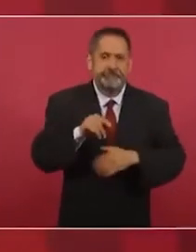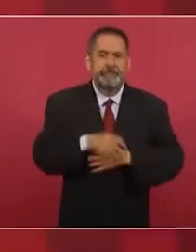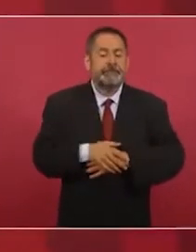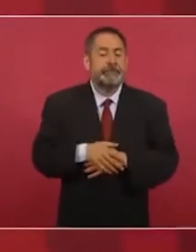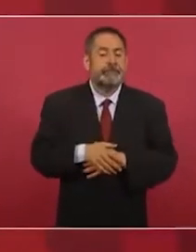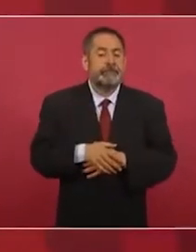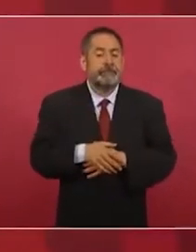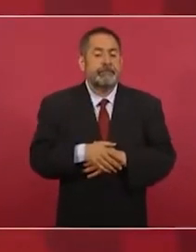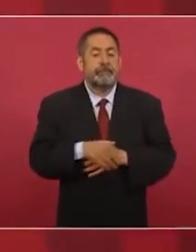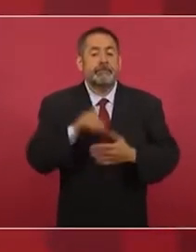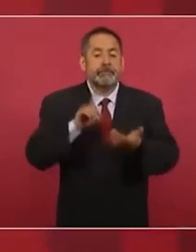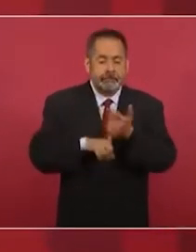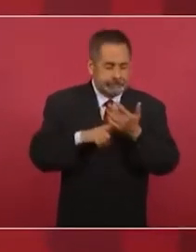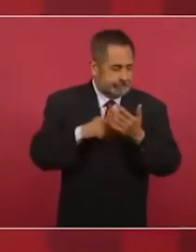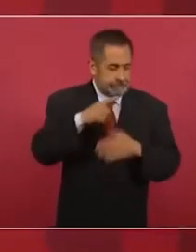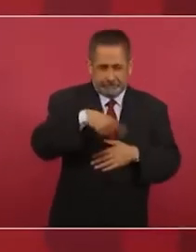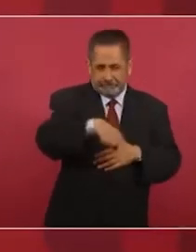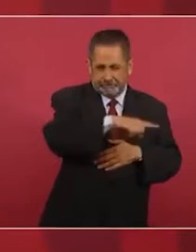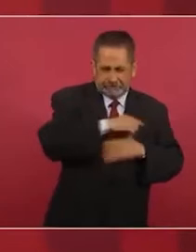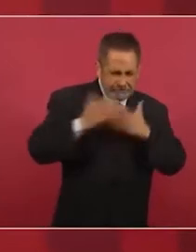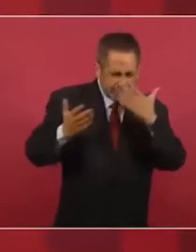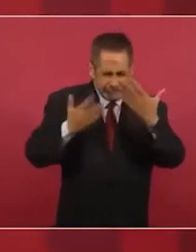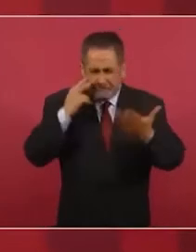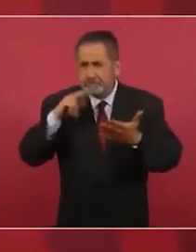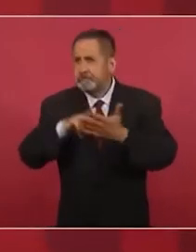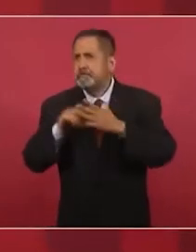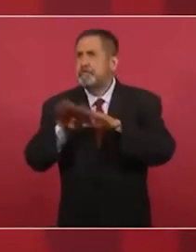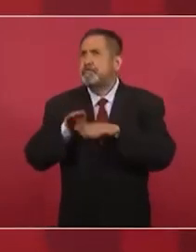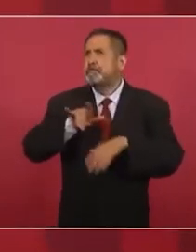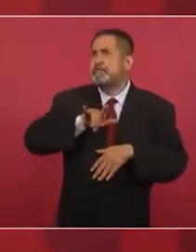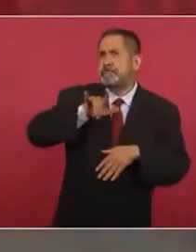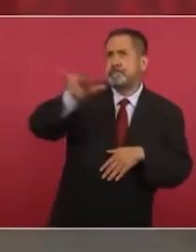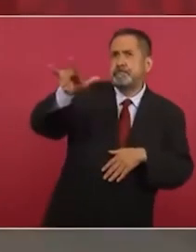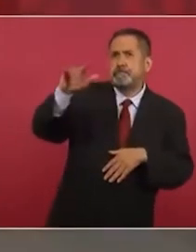quienes hicieron los estudios de manejo de espacio aéreo